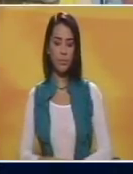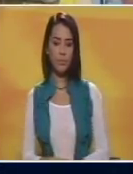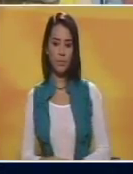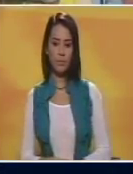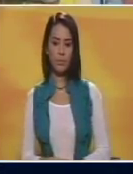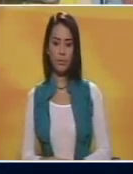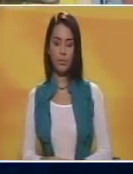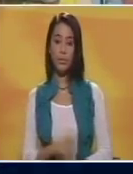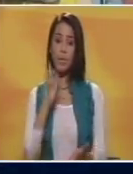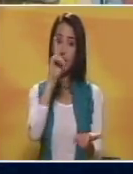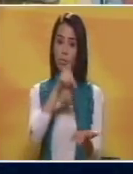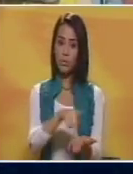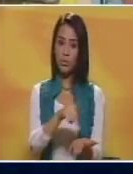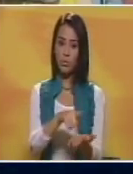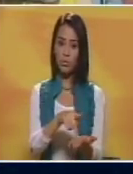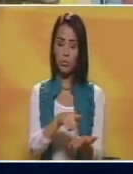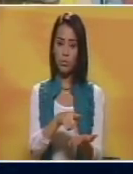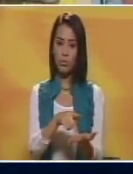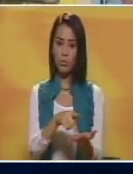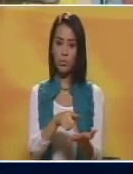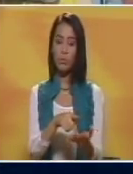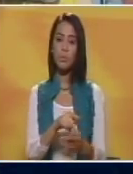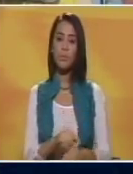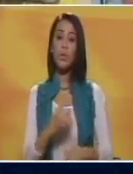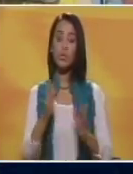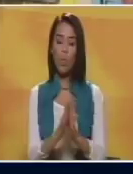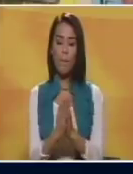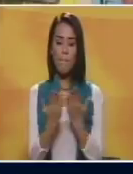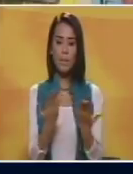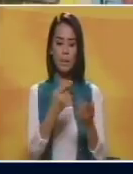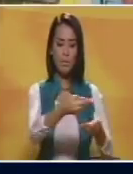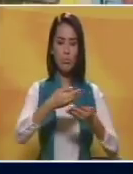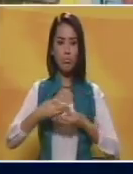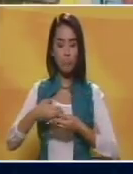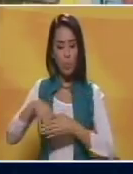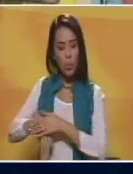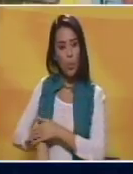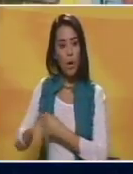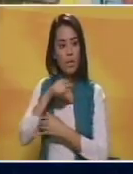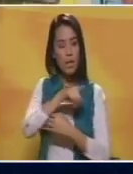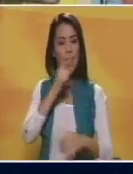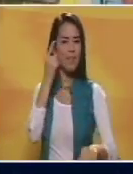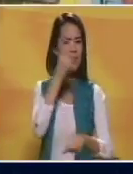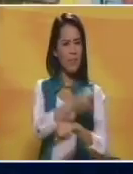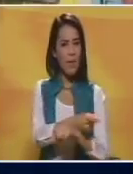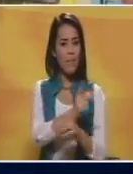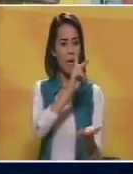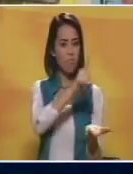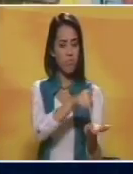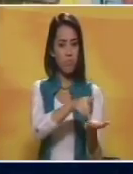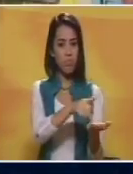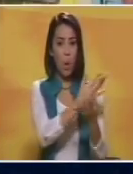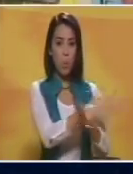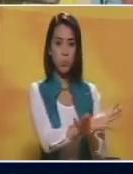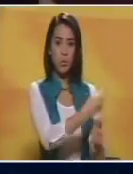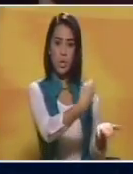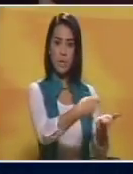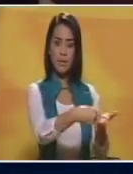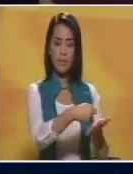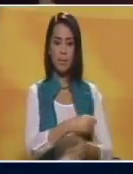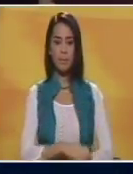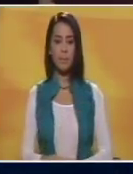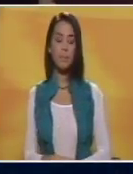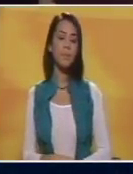Rodríguez. A su llegada, alegadamente les eran sustraídos sus pasaportes y estas eran obligadas a prostituirse en el centro de diversión Pink Pony Bar,